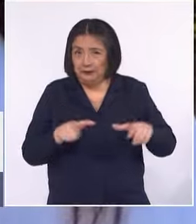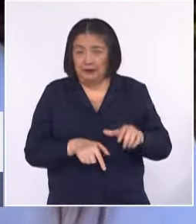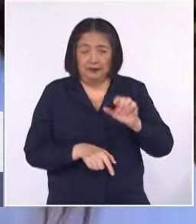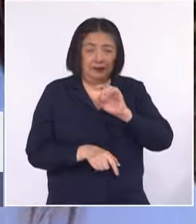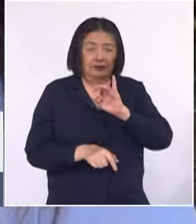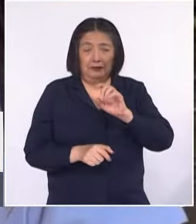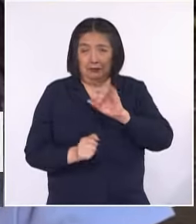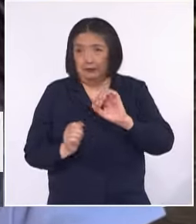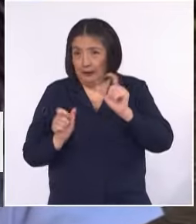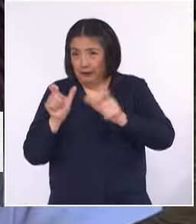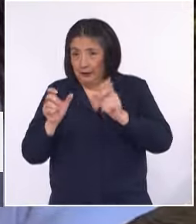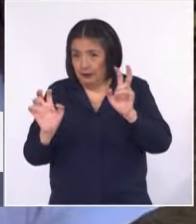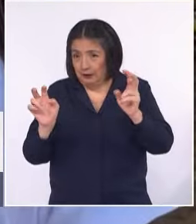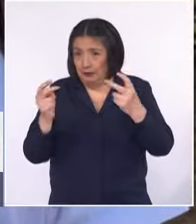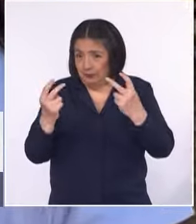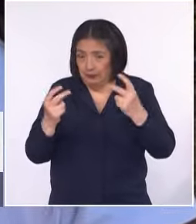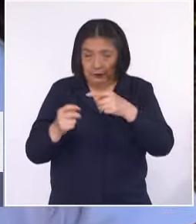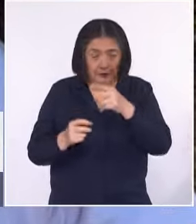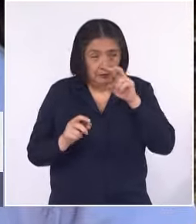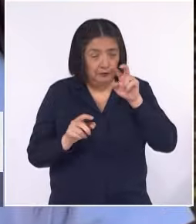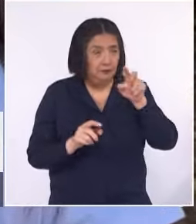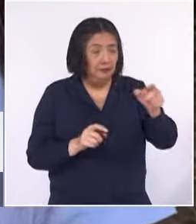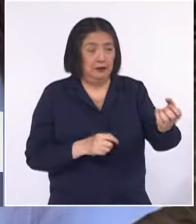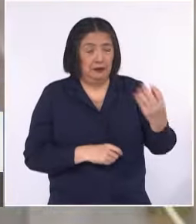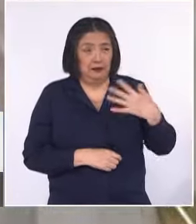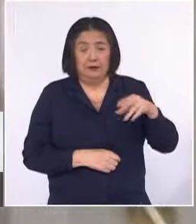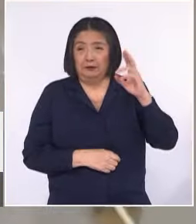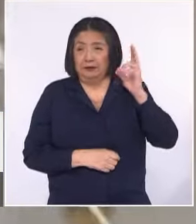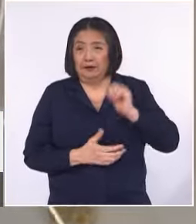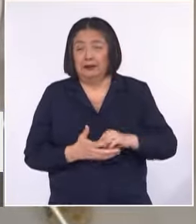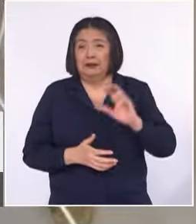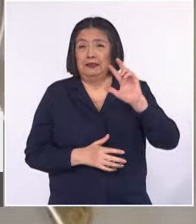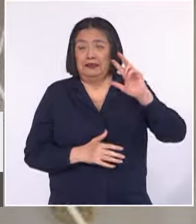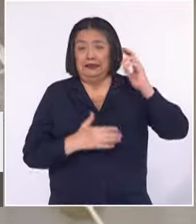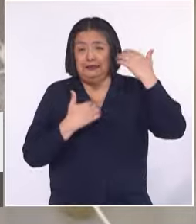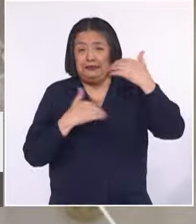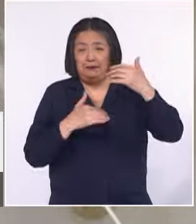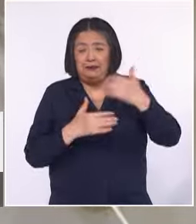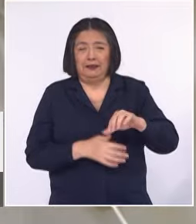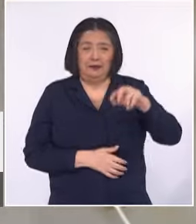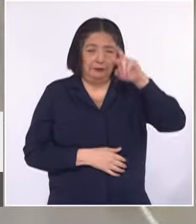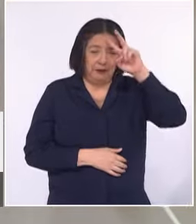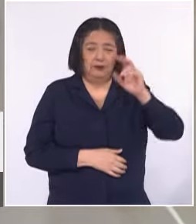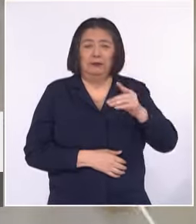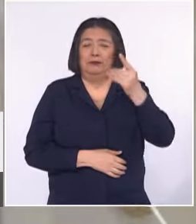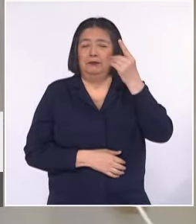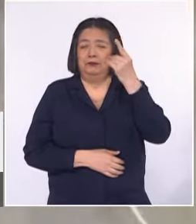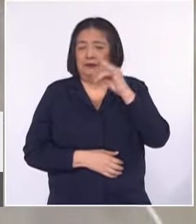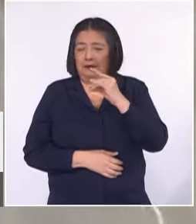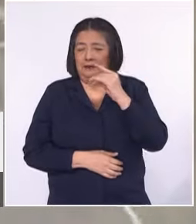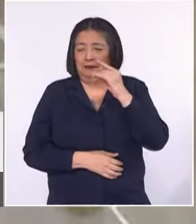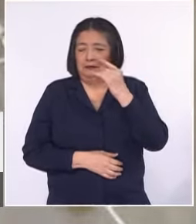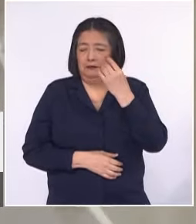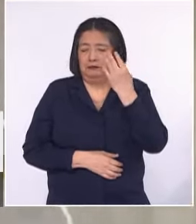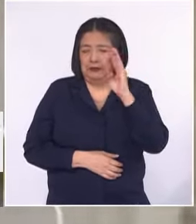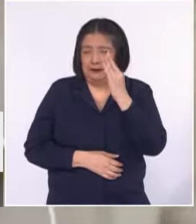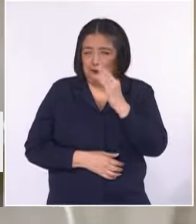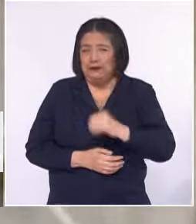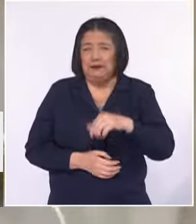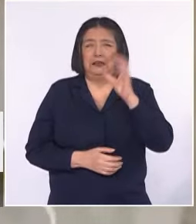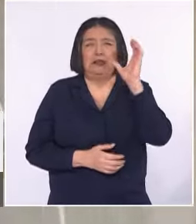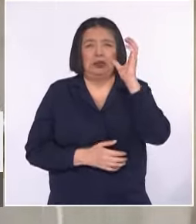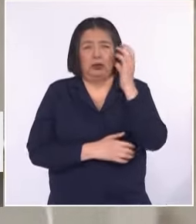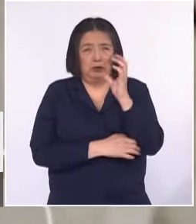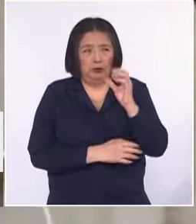a todas las personas que nos sintonizan, como usted bien decía, profesor, la triple frontera, Perú, Brasil y Colombia, una zona